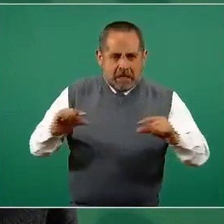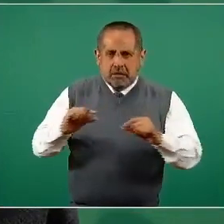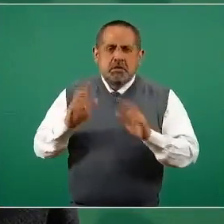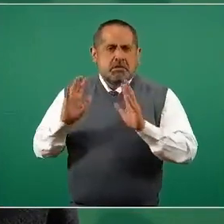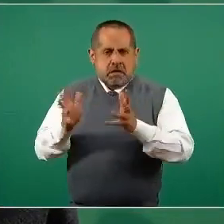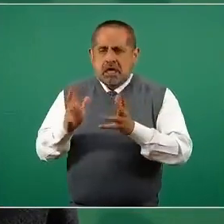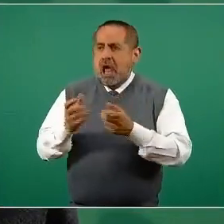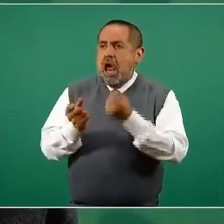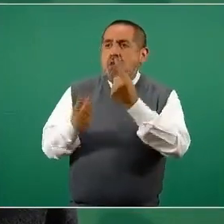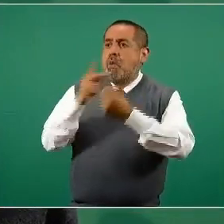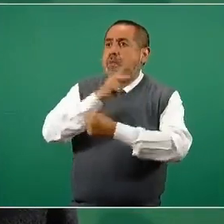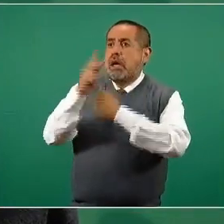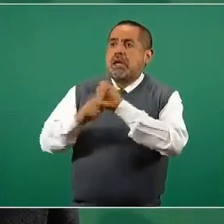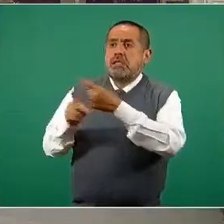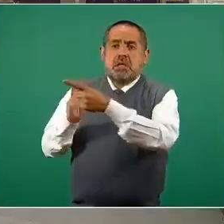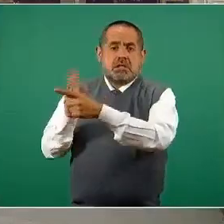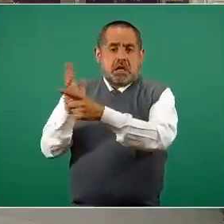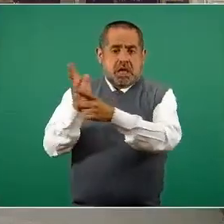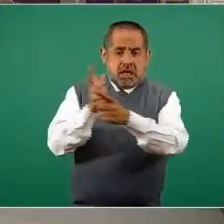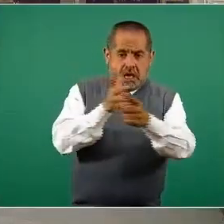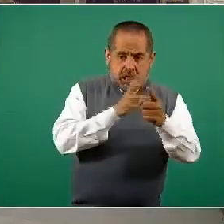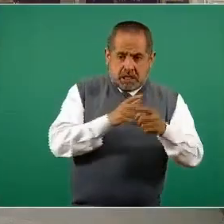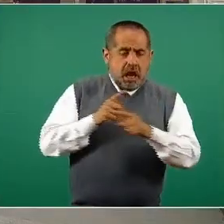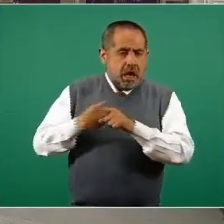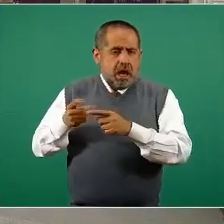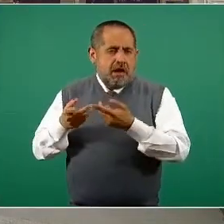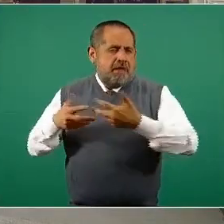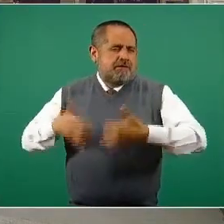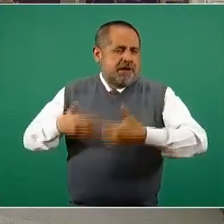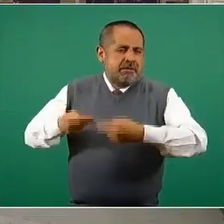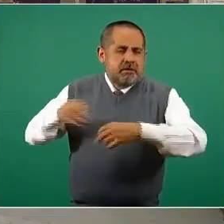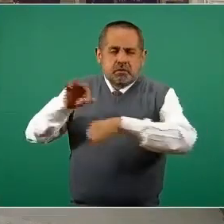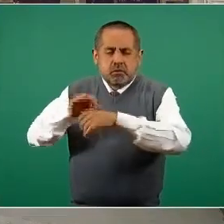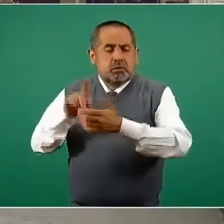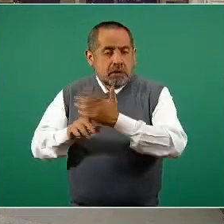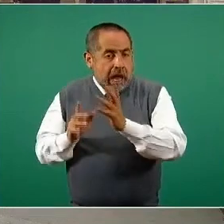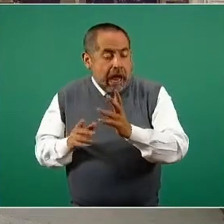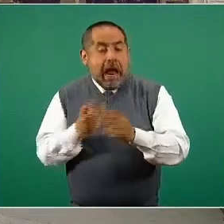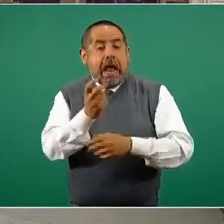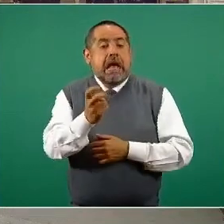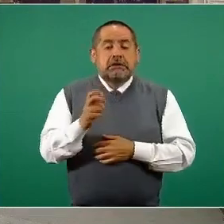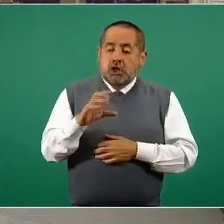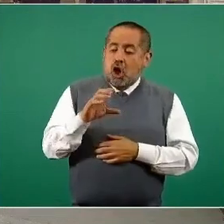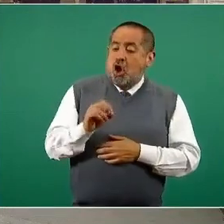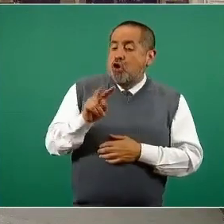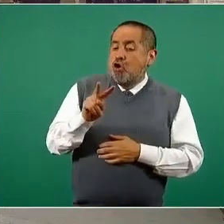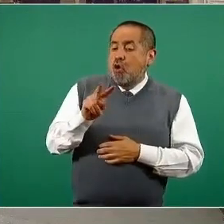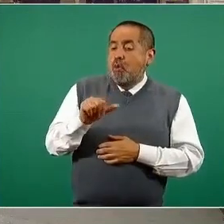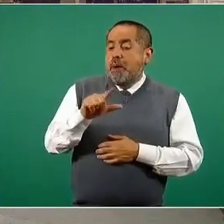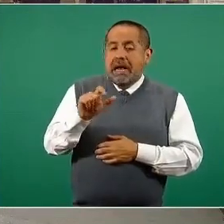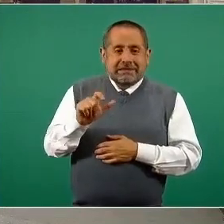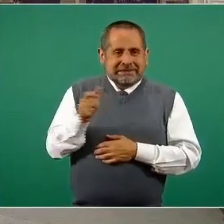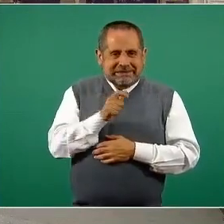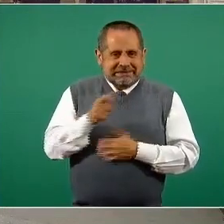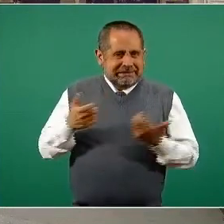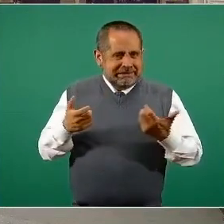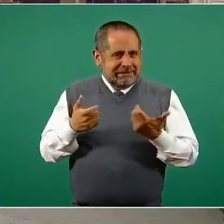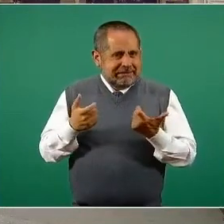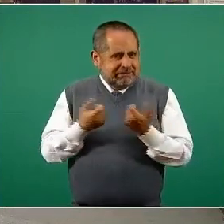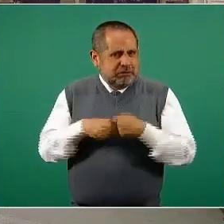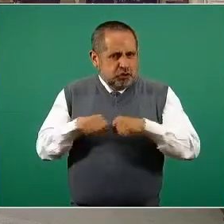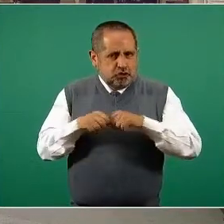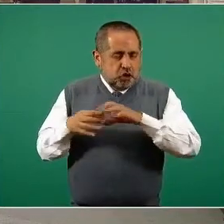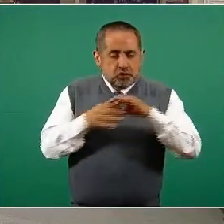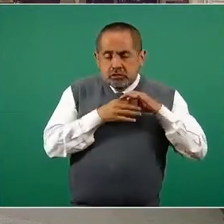en algunos países a través de las diferentes farmacéuticas, tenía precisamente como objetivo, y lo tiene todavía,